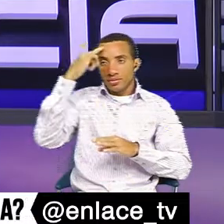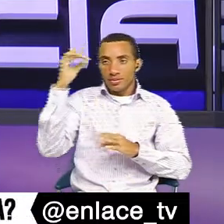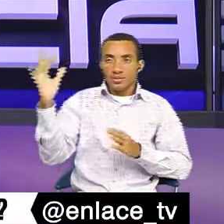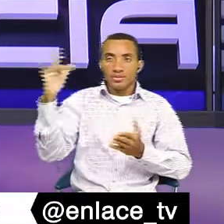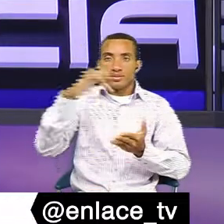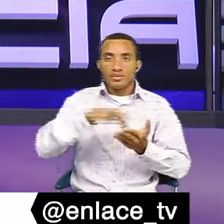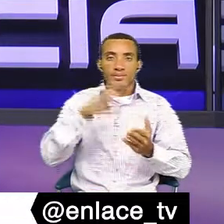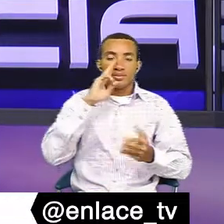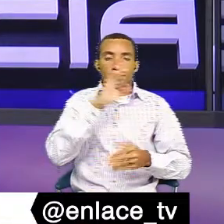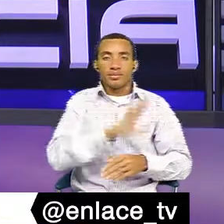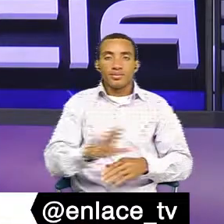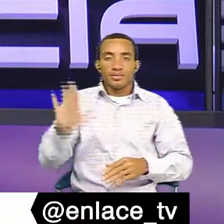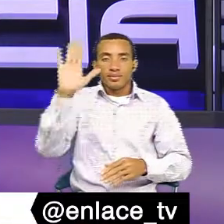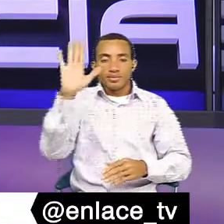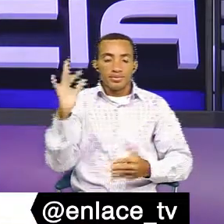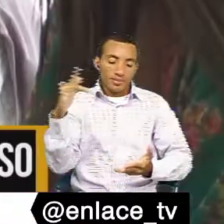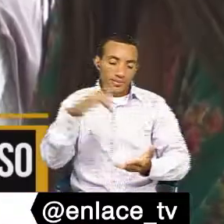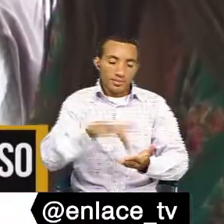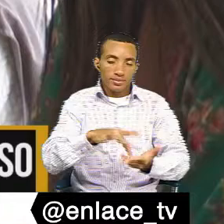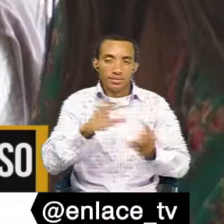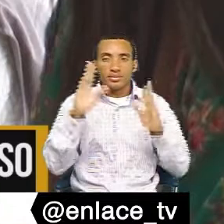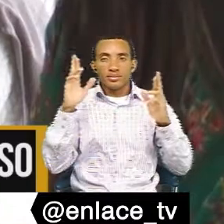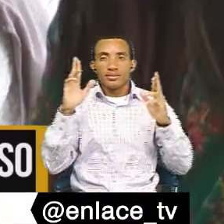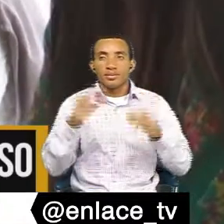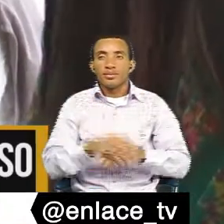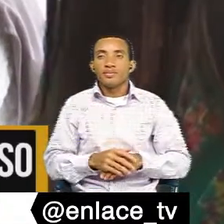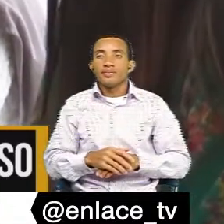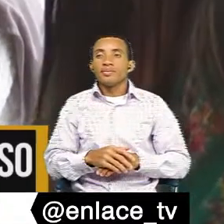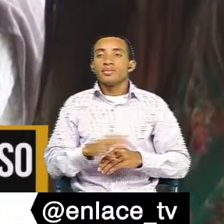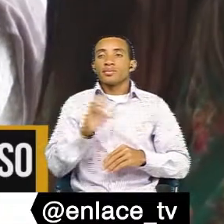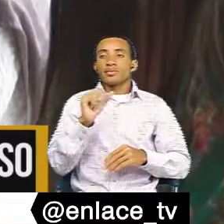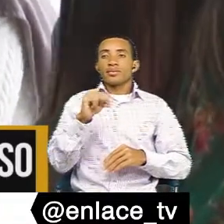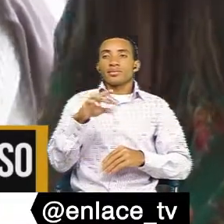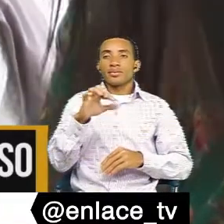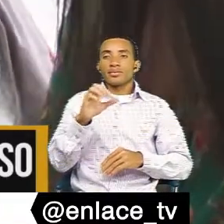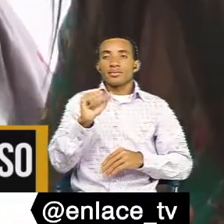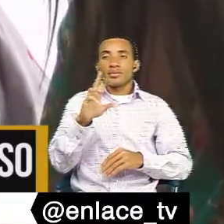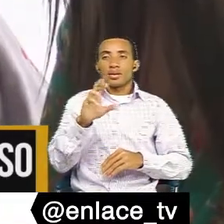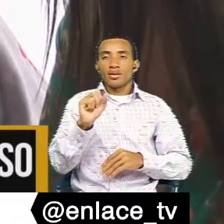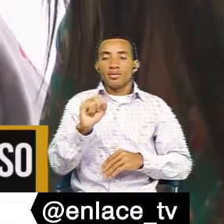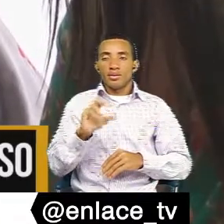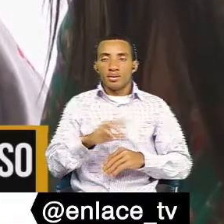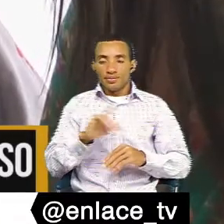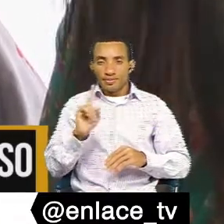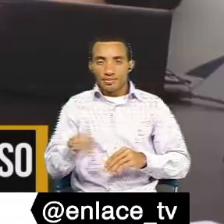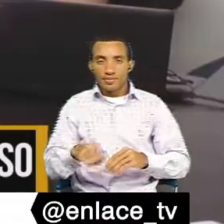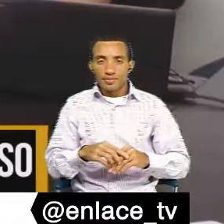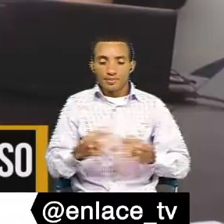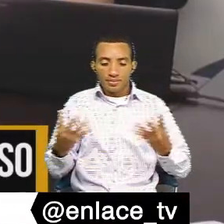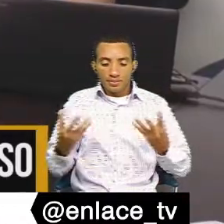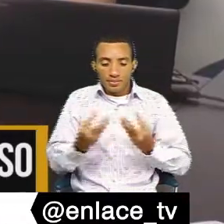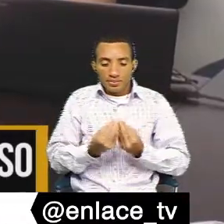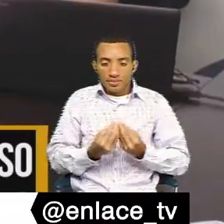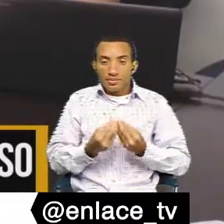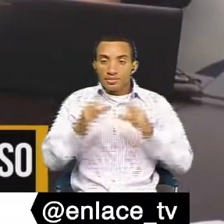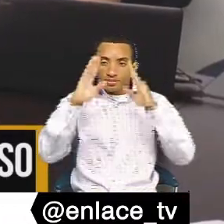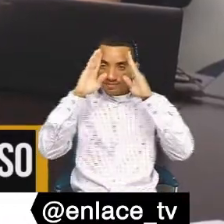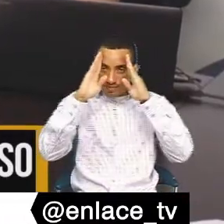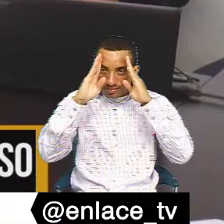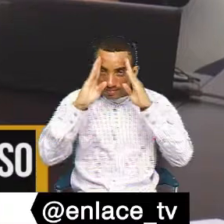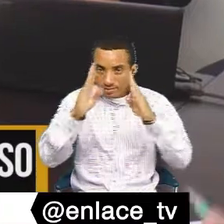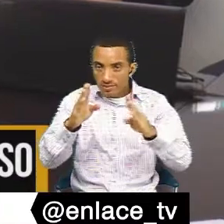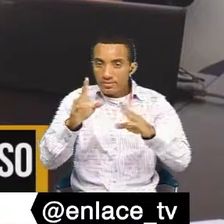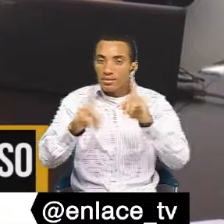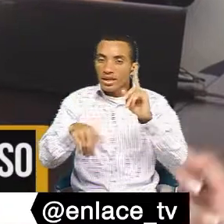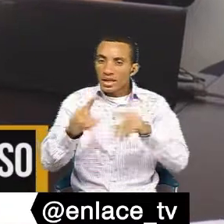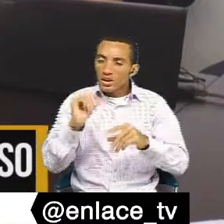otras personalidades. Amparo Chicué, directora de la Unidad Administrativa Especial para la Atención y Reparación Integral de las